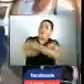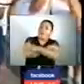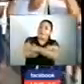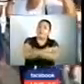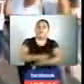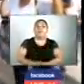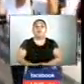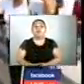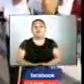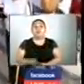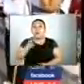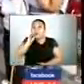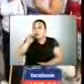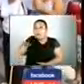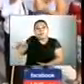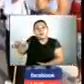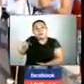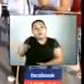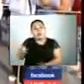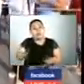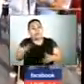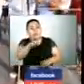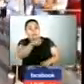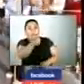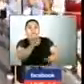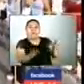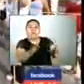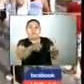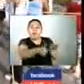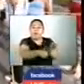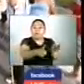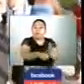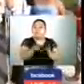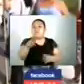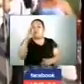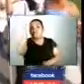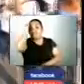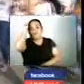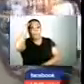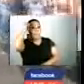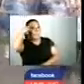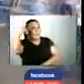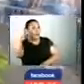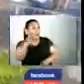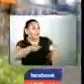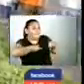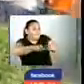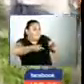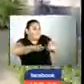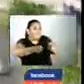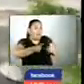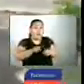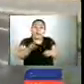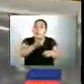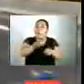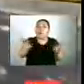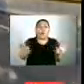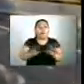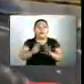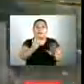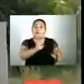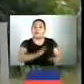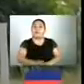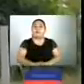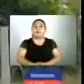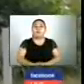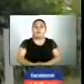Ellos aseguran que el caso del edil de San Rafael Obrajuelo está manipulado políticamente, por lo que también piden que no se mediatice su